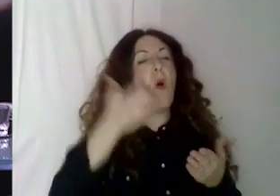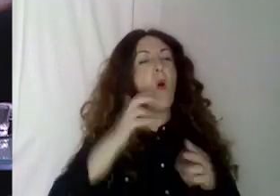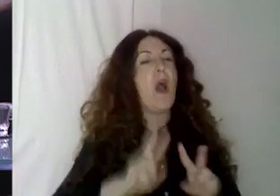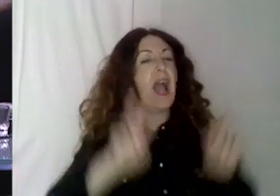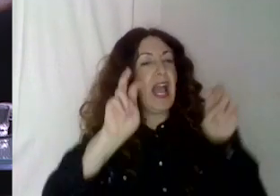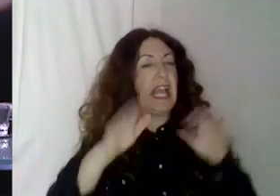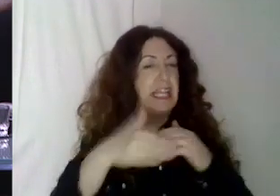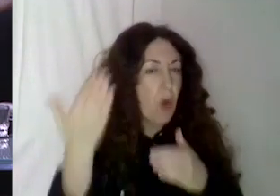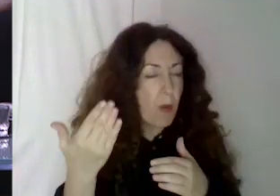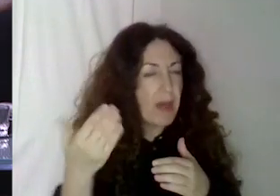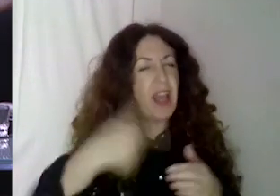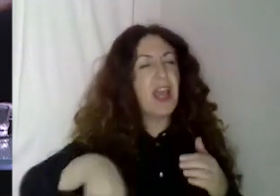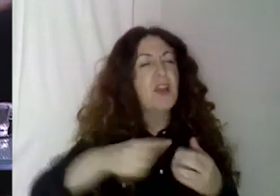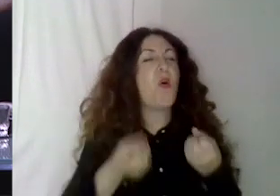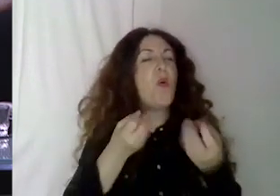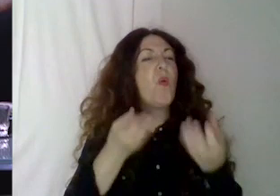literarios. Hola, muy buenas tardes.